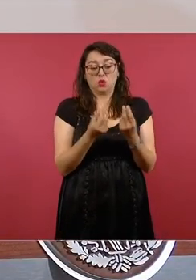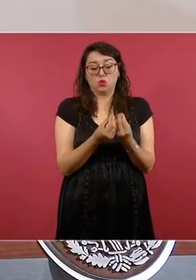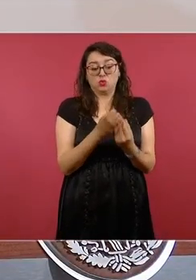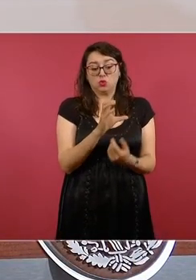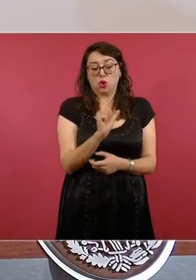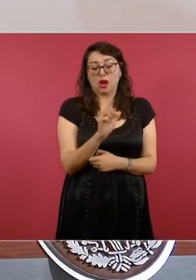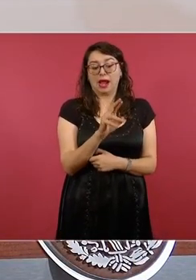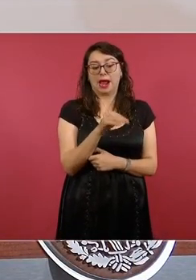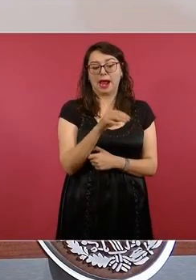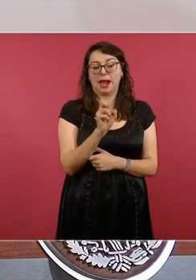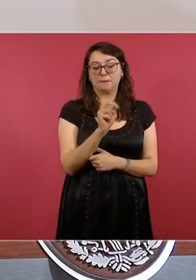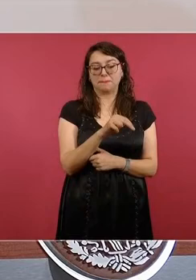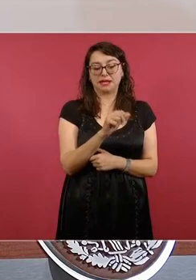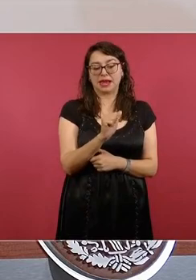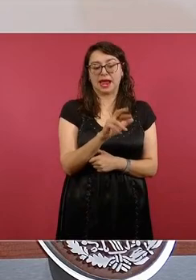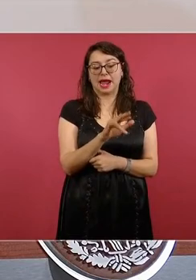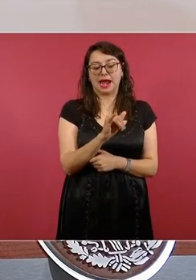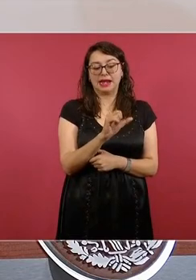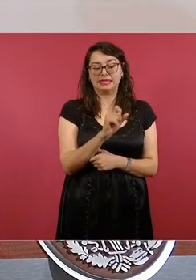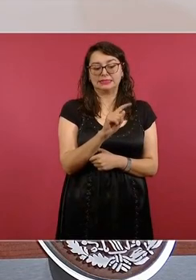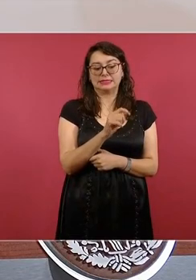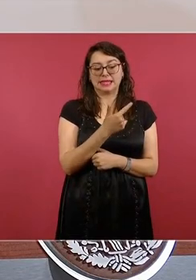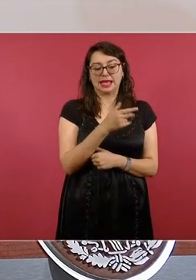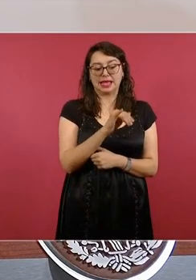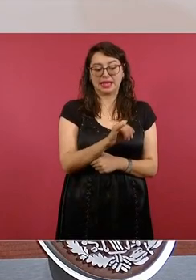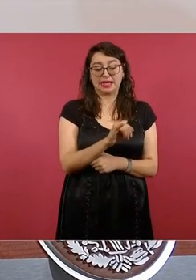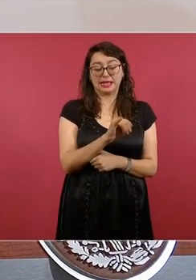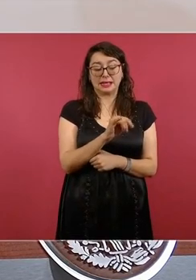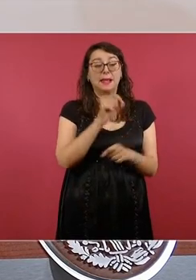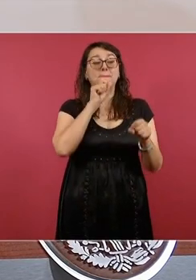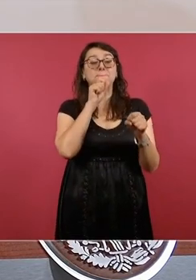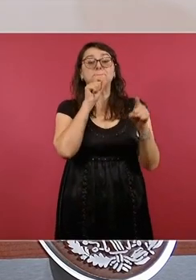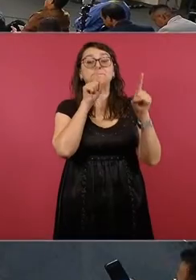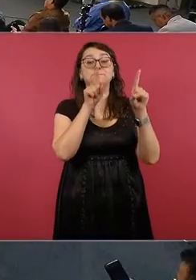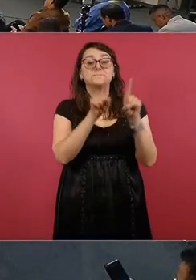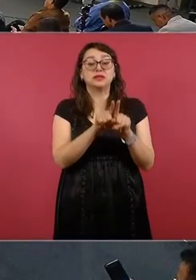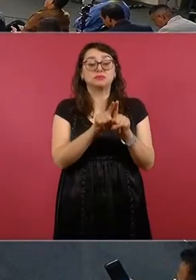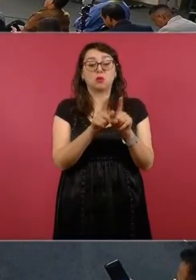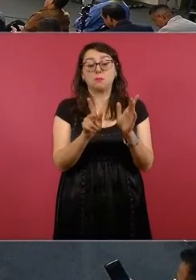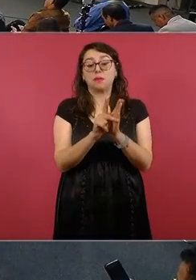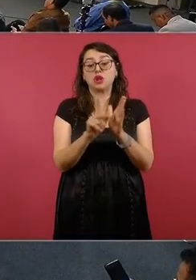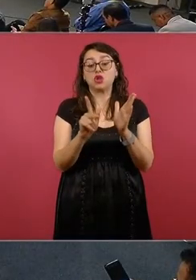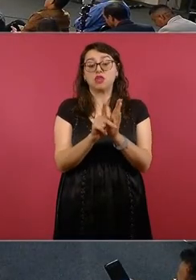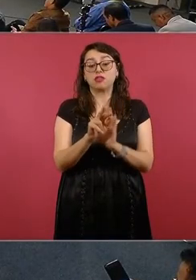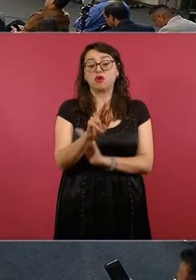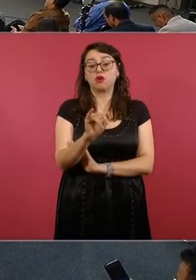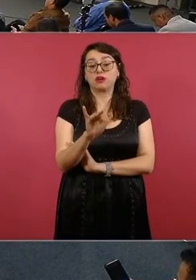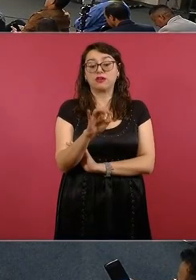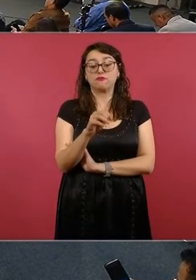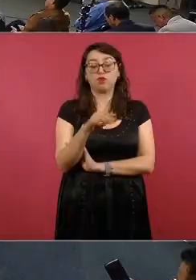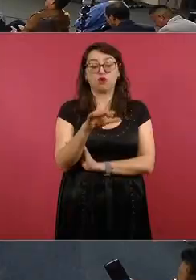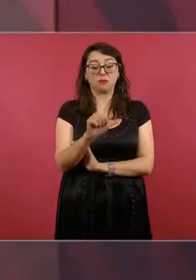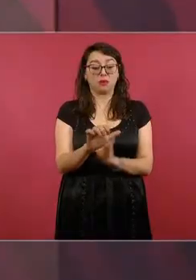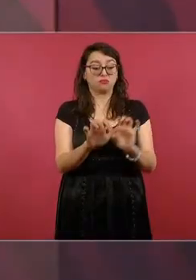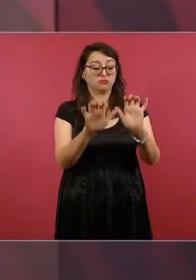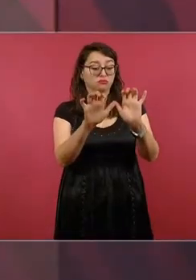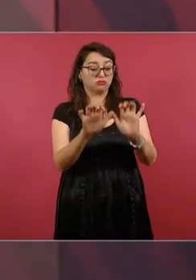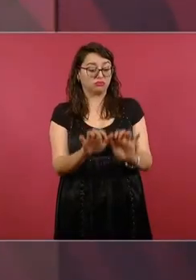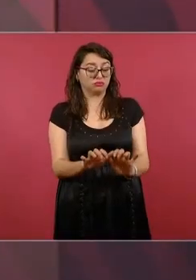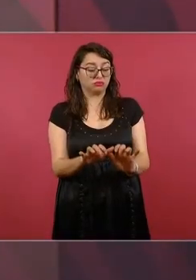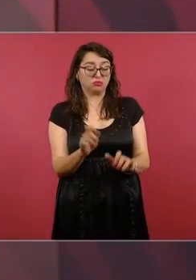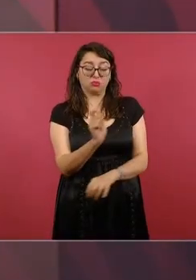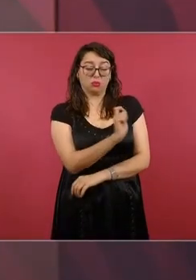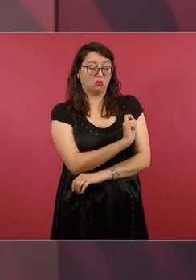columnista del periódico Reforma, no tuvo empacho en escribir en su plataforma